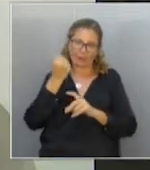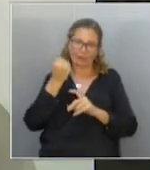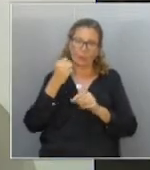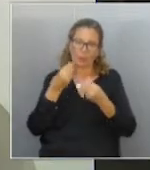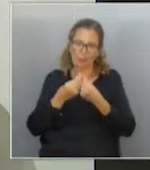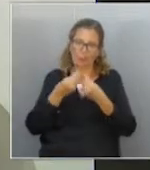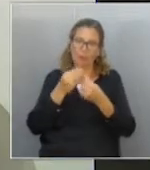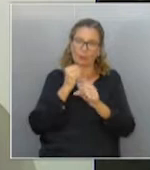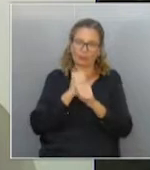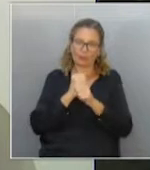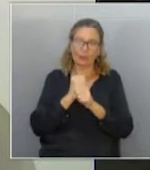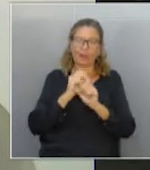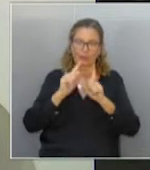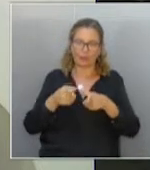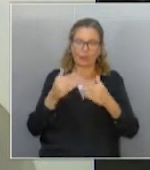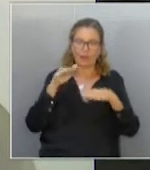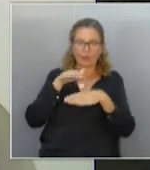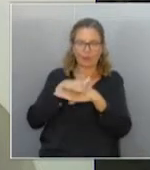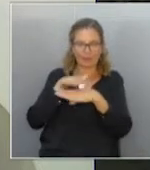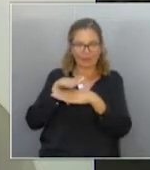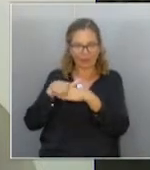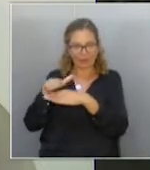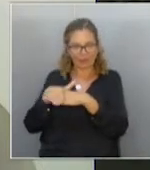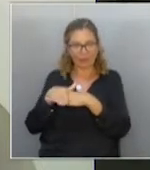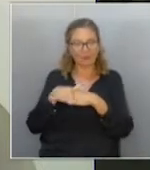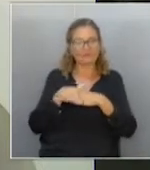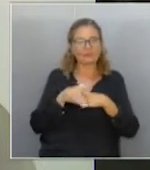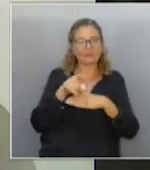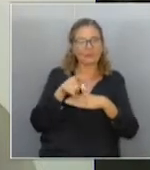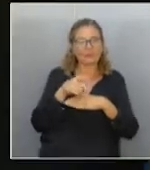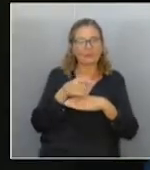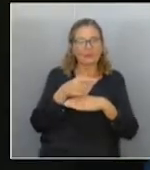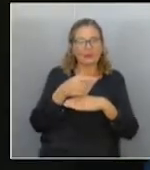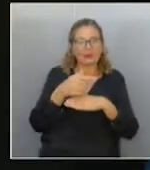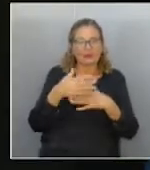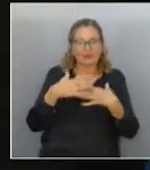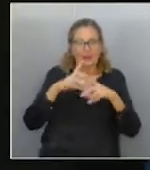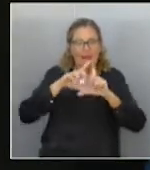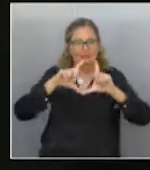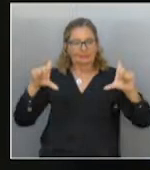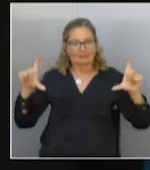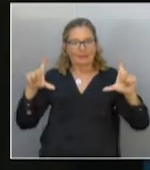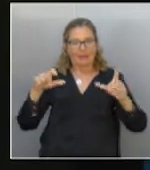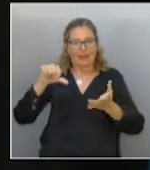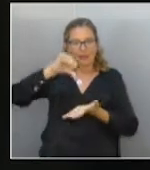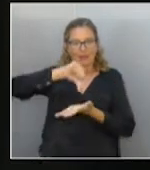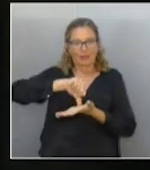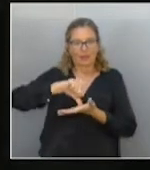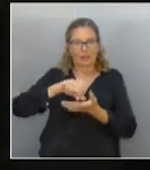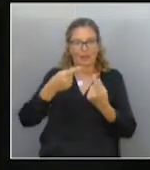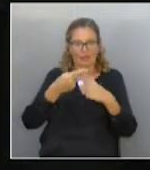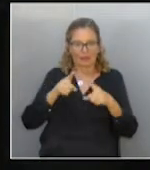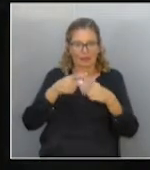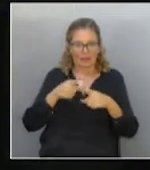participen. Sí, sí. Bueno, felicitaciones. Gracias. Ahí para que se llene la ciudad de esos diseños